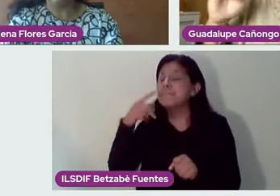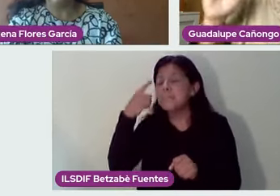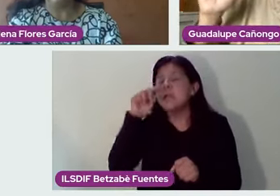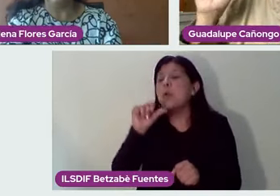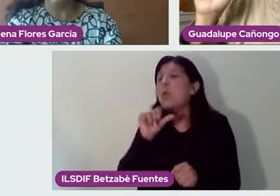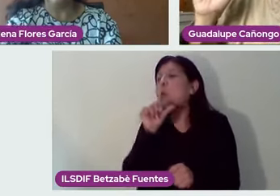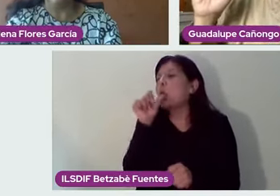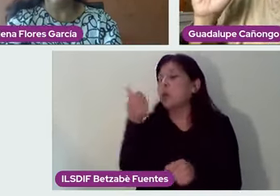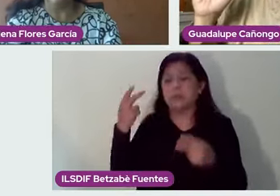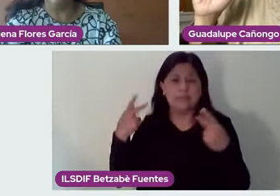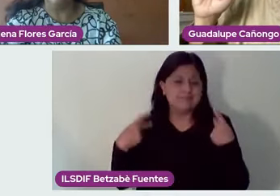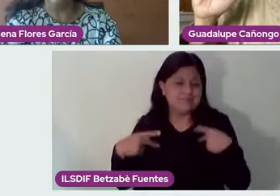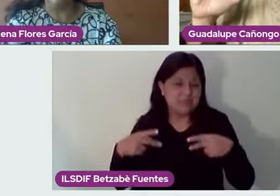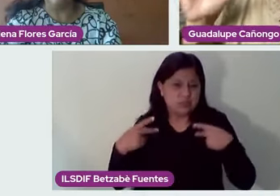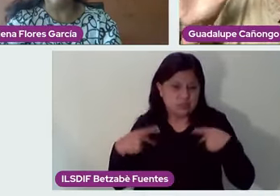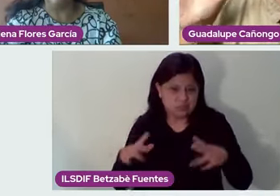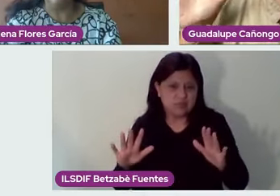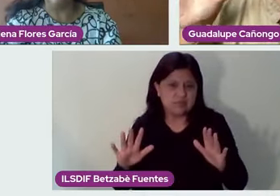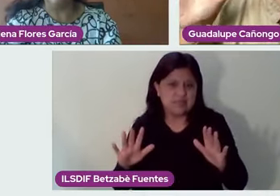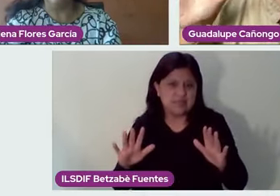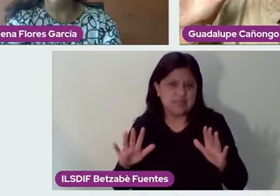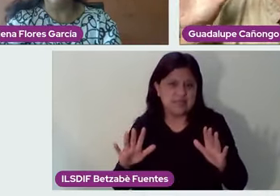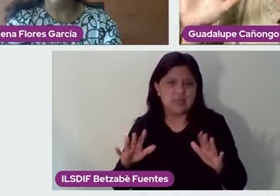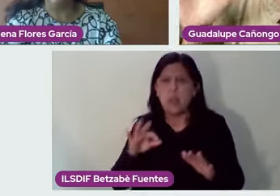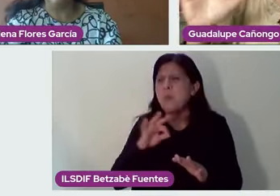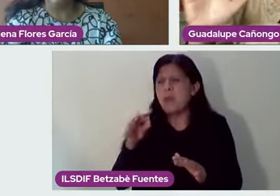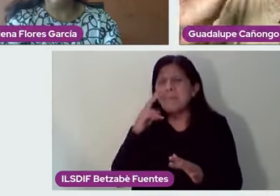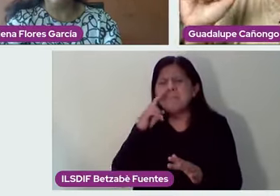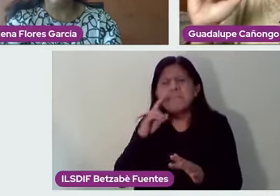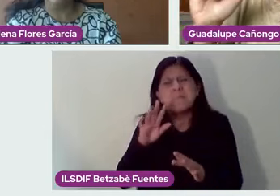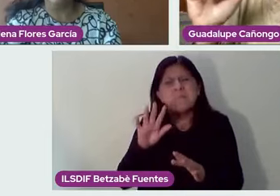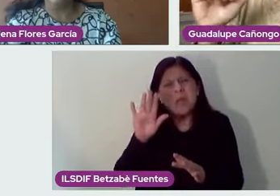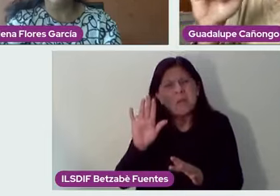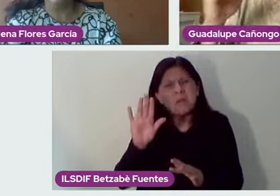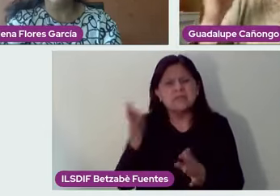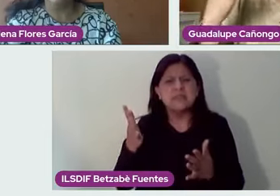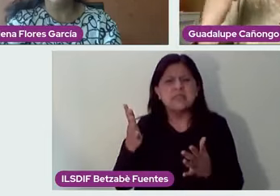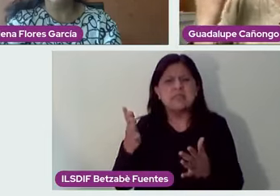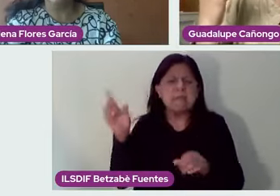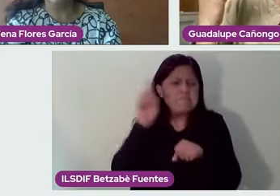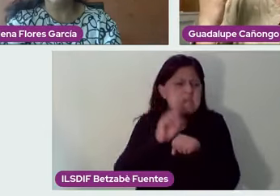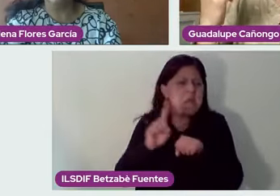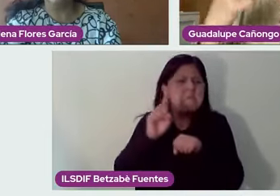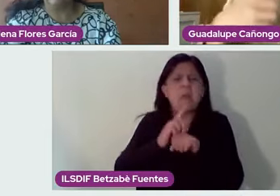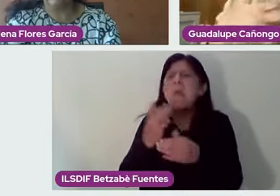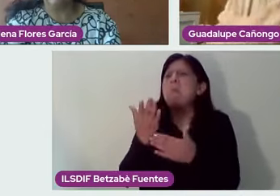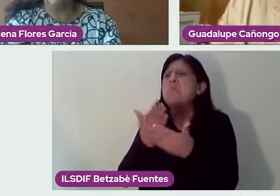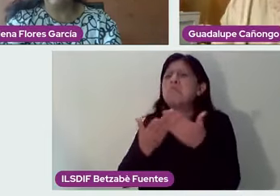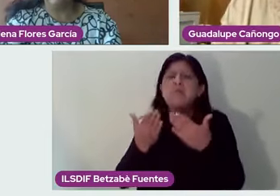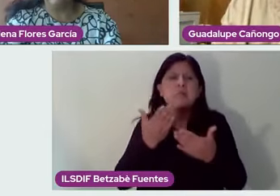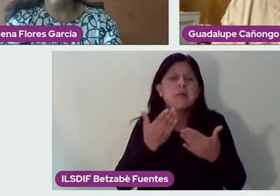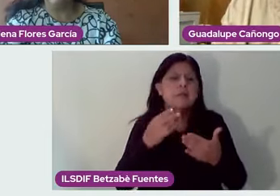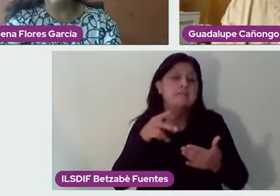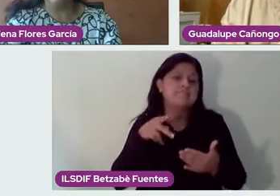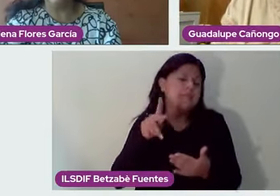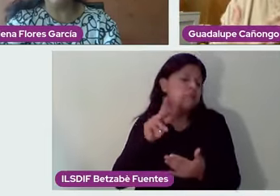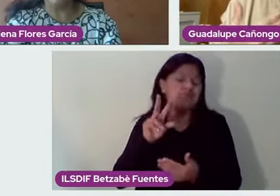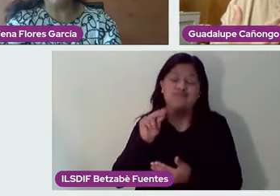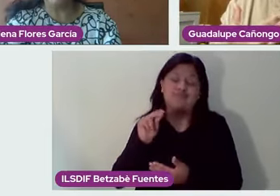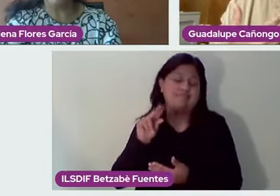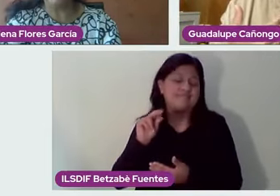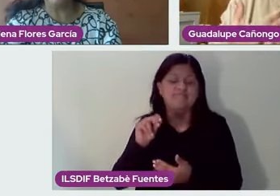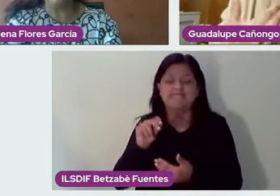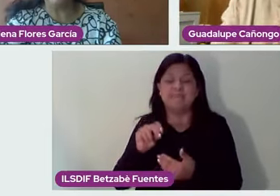aunque puede ser cercano en términos de escuchar, es muy lejano